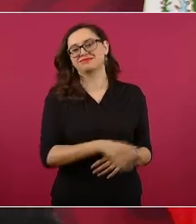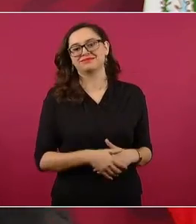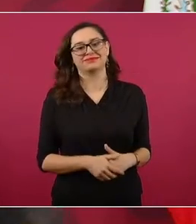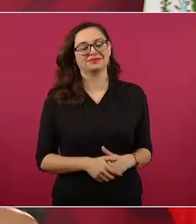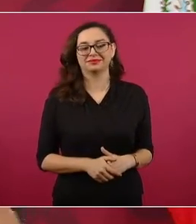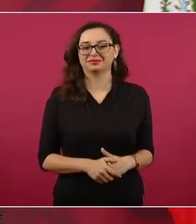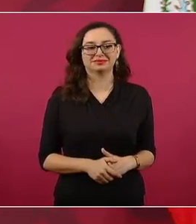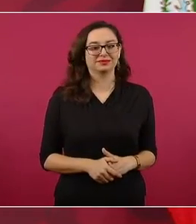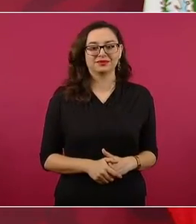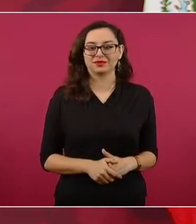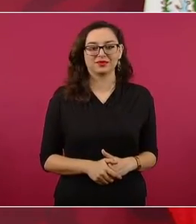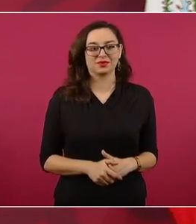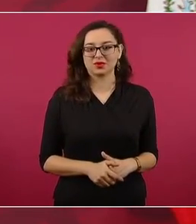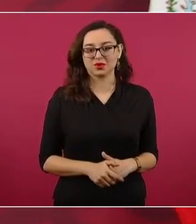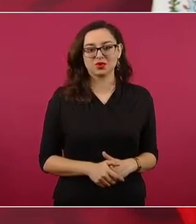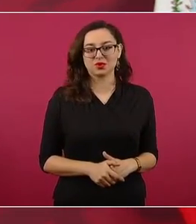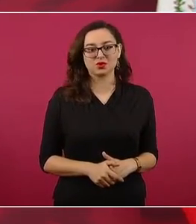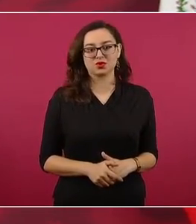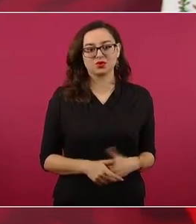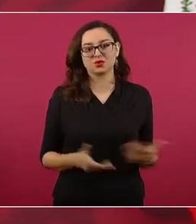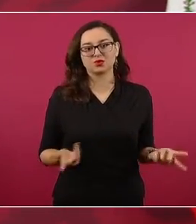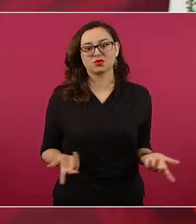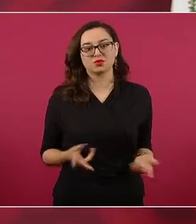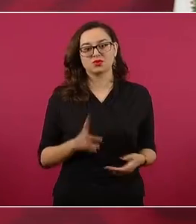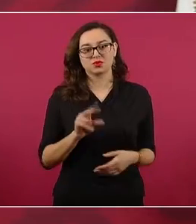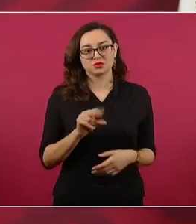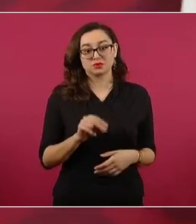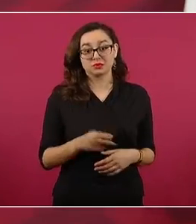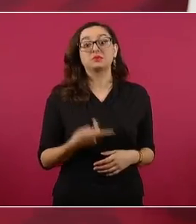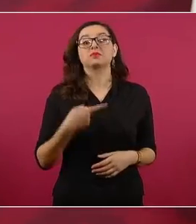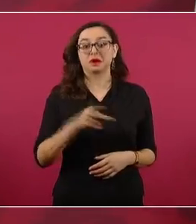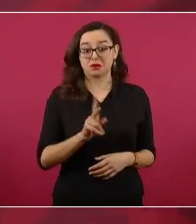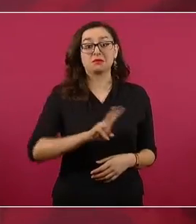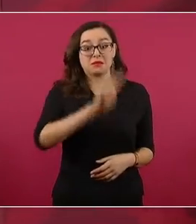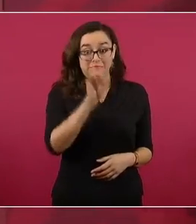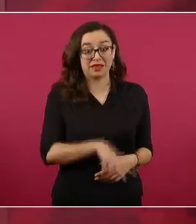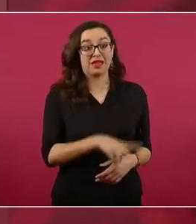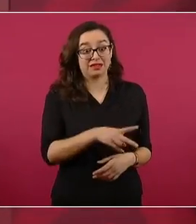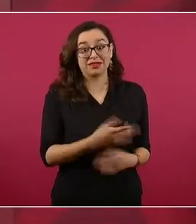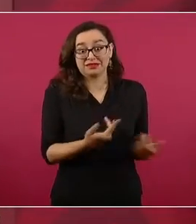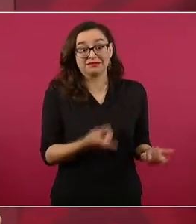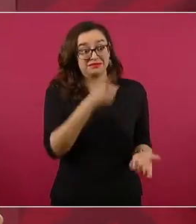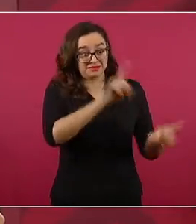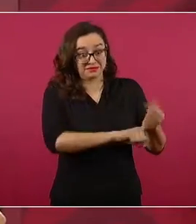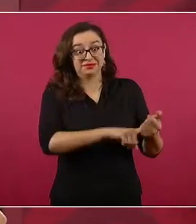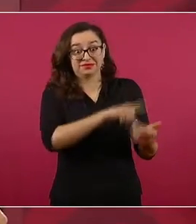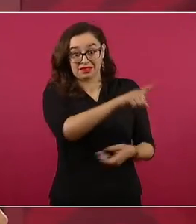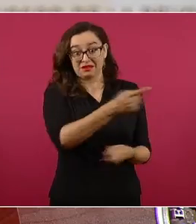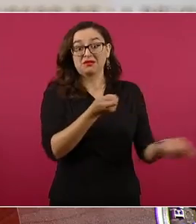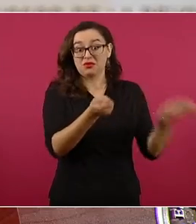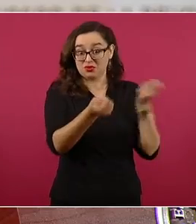Ya me adelanto para decirles que sí son los preponderantes los que dominan